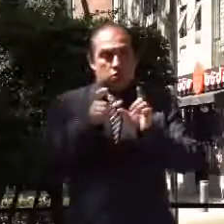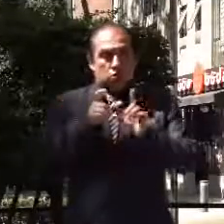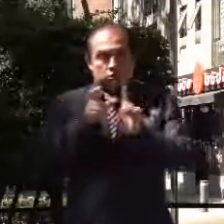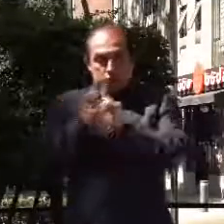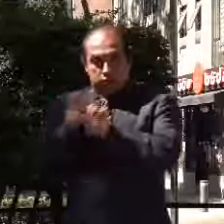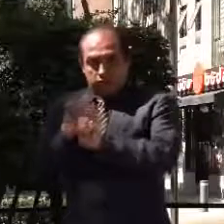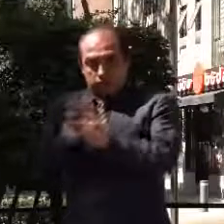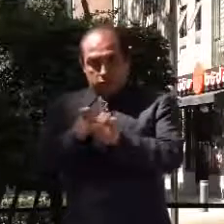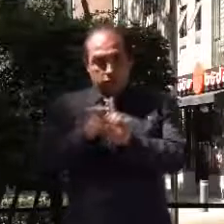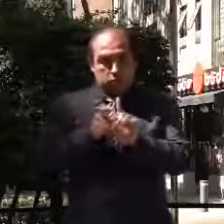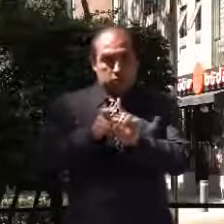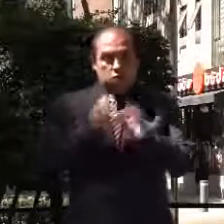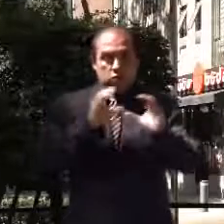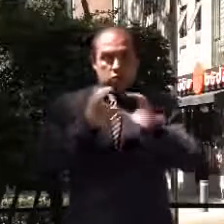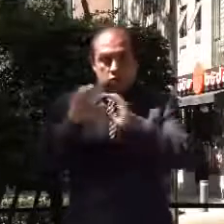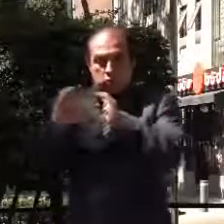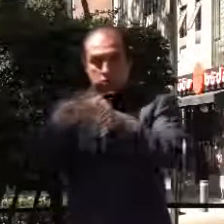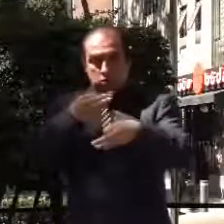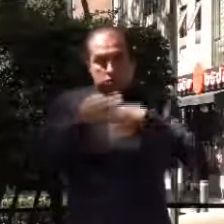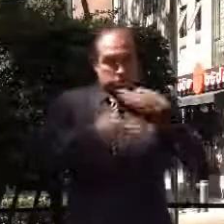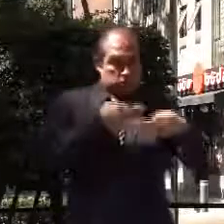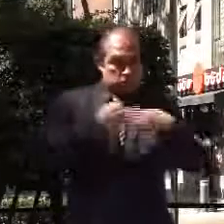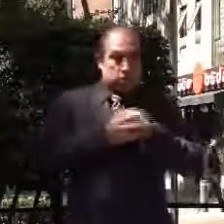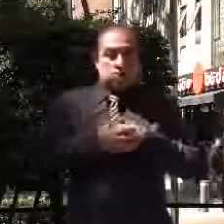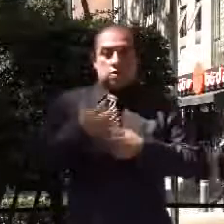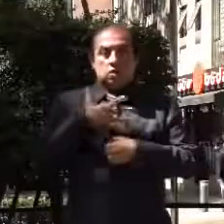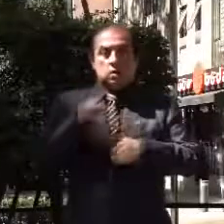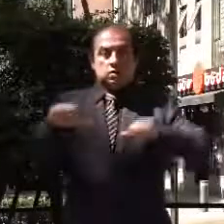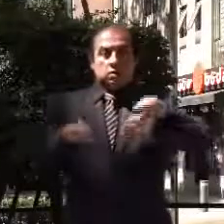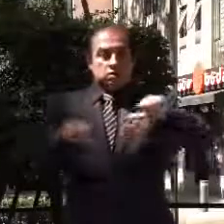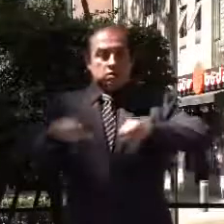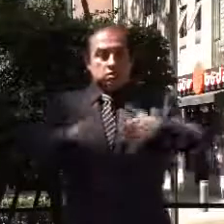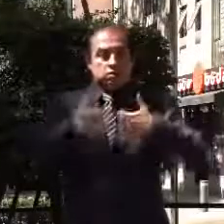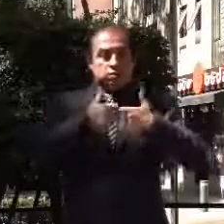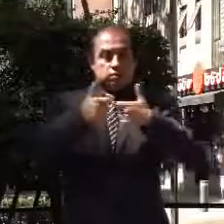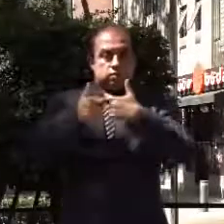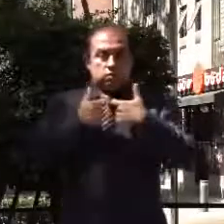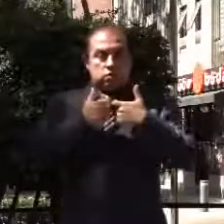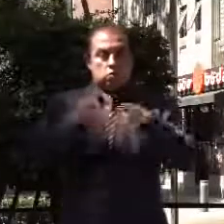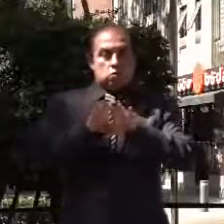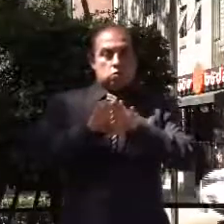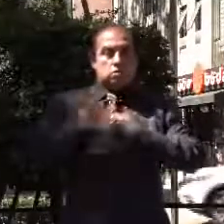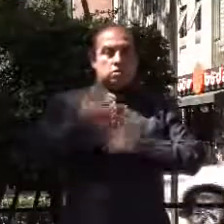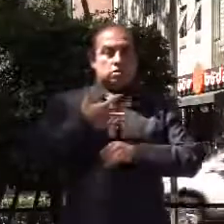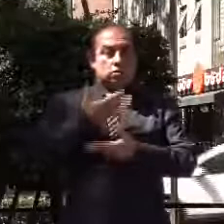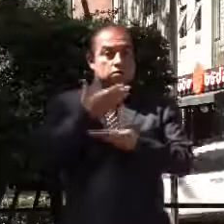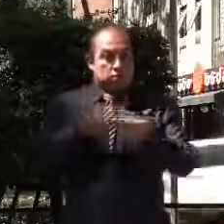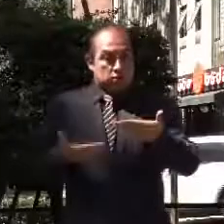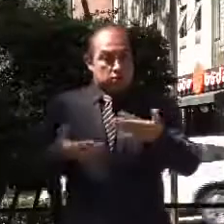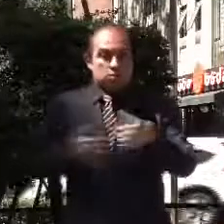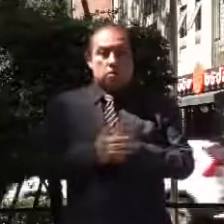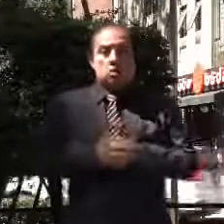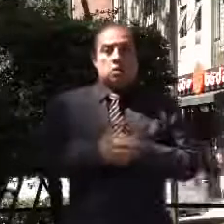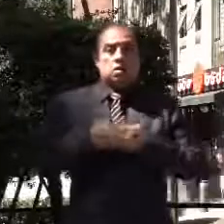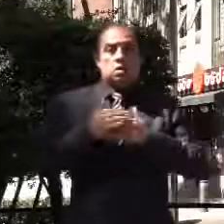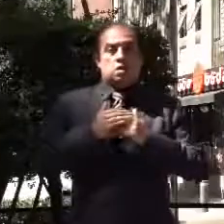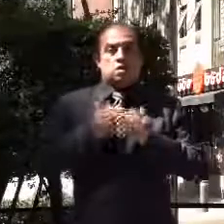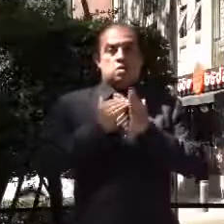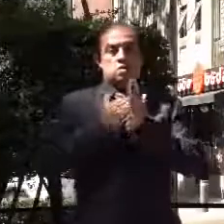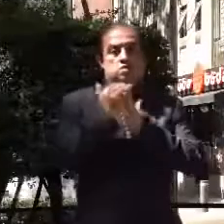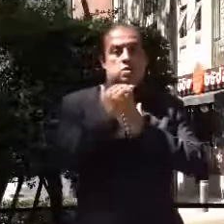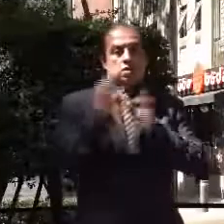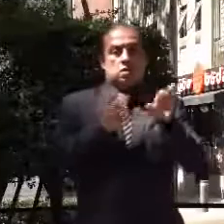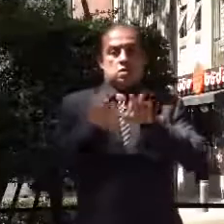preventivas, nos cuidamos entre todos, tenemos las actividades económicas como las tenemos hasta ahora y aumentamos nuestro